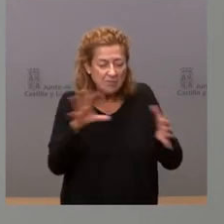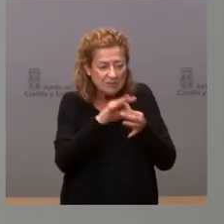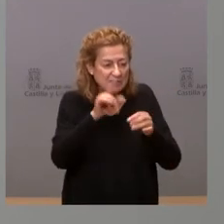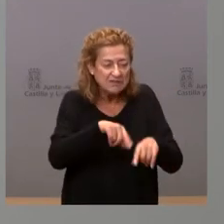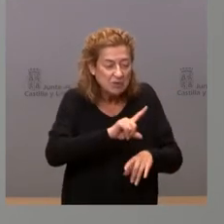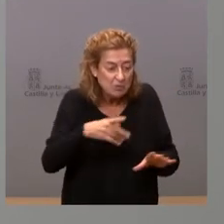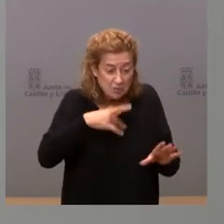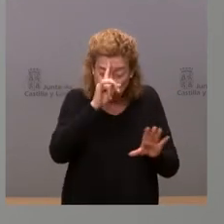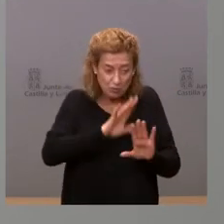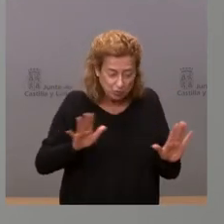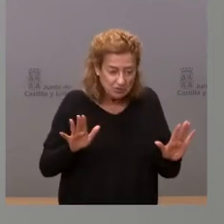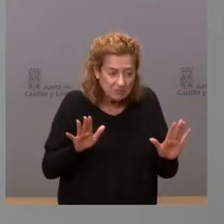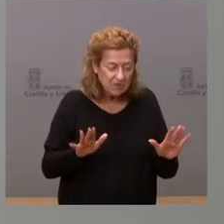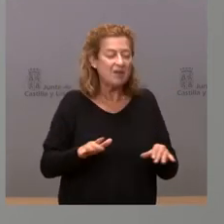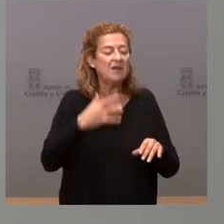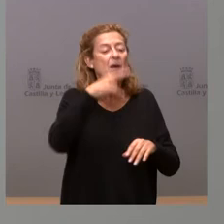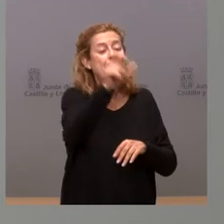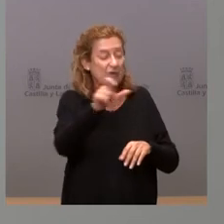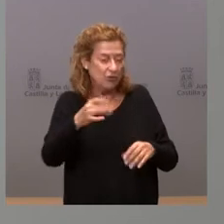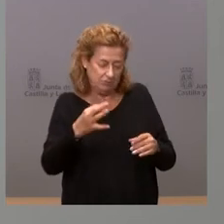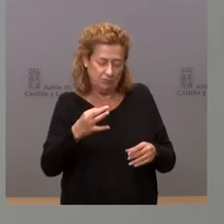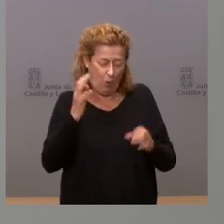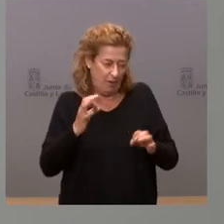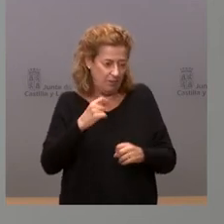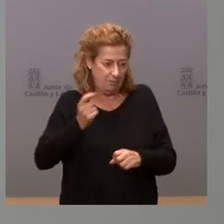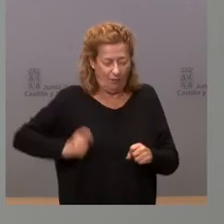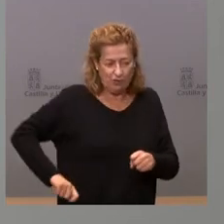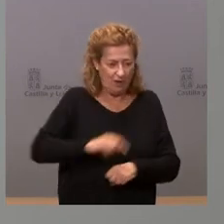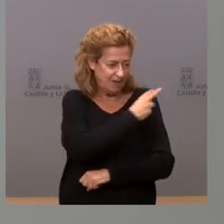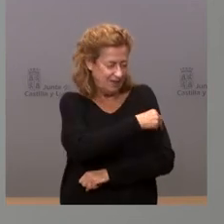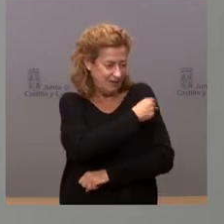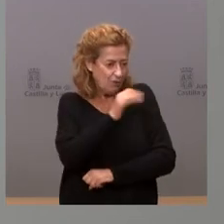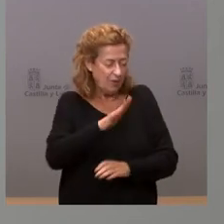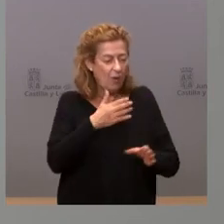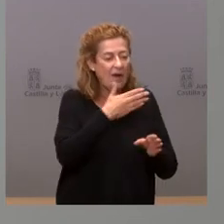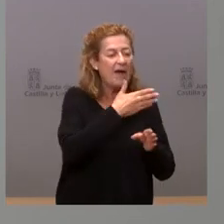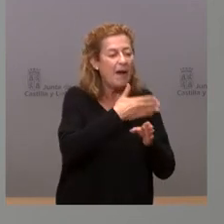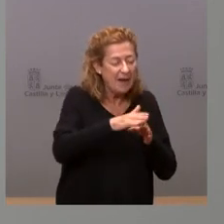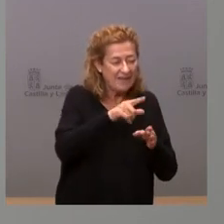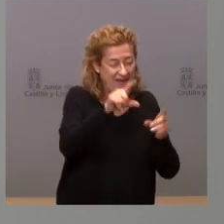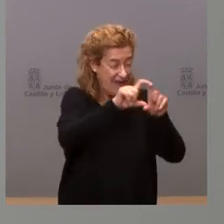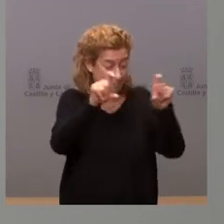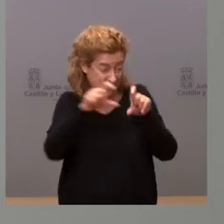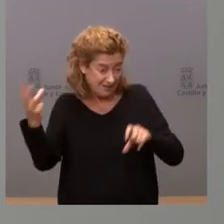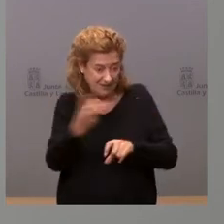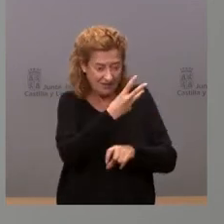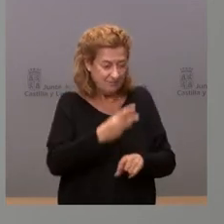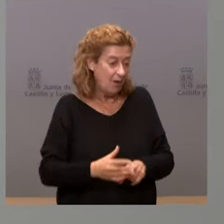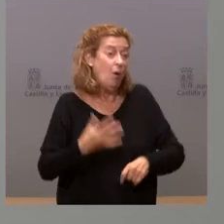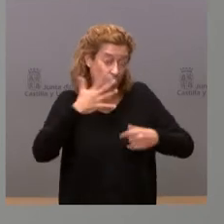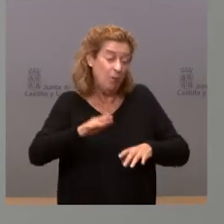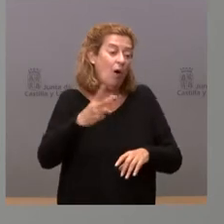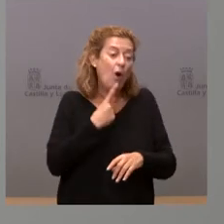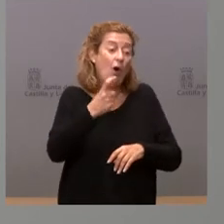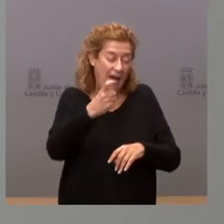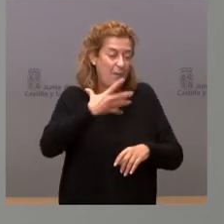hacer con por supuesto que con personal sanitario pero dependiente de esas empresas ojalá y se lo dio sinceramente pudiéramos hacerlo a nosotros